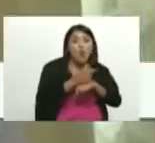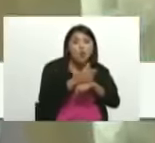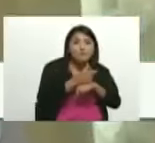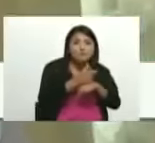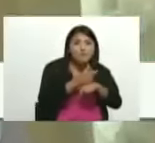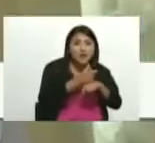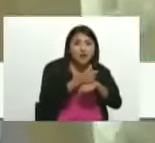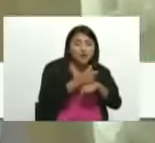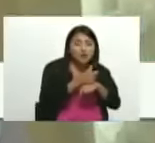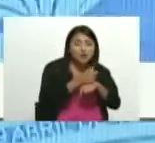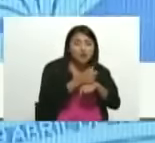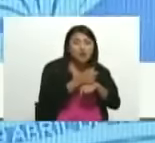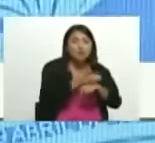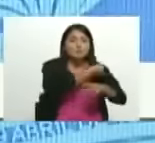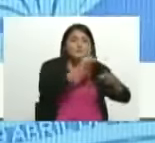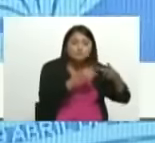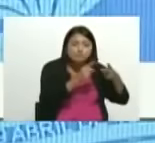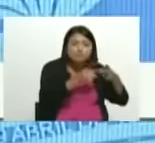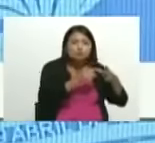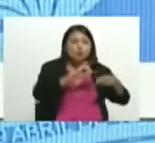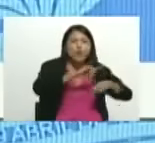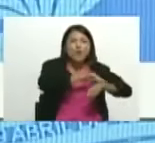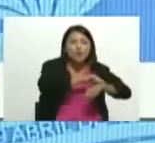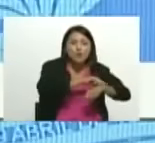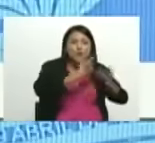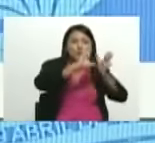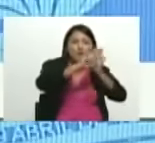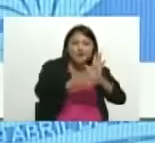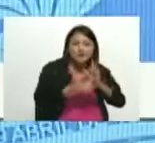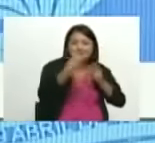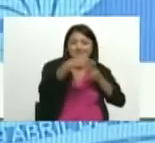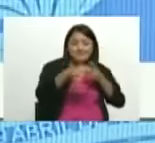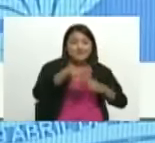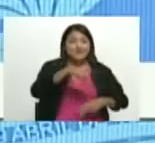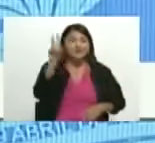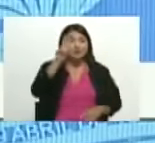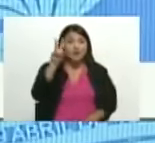reales que se robaron, para robarse Cidgo, Monómero, si